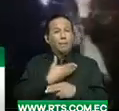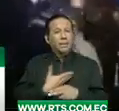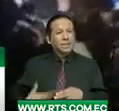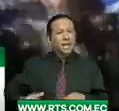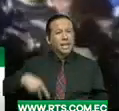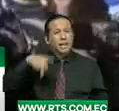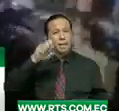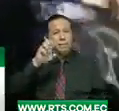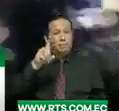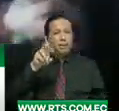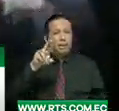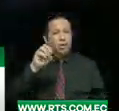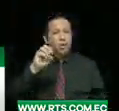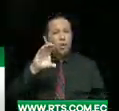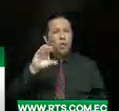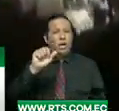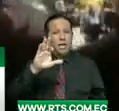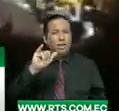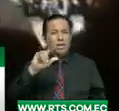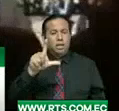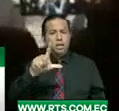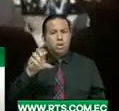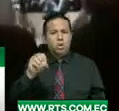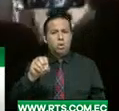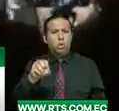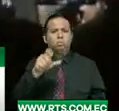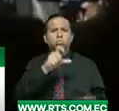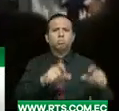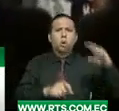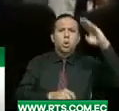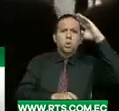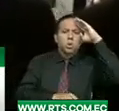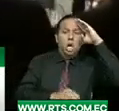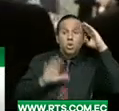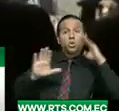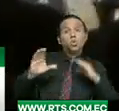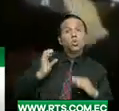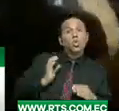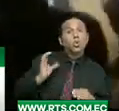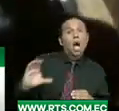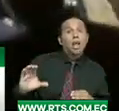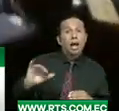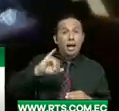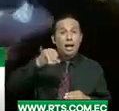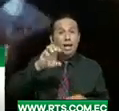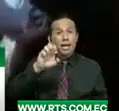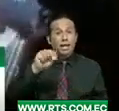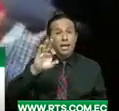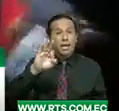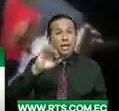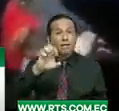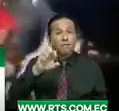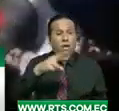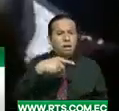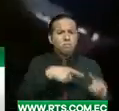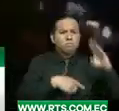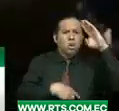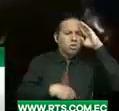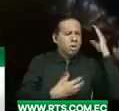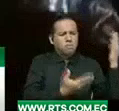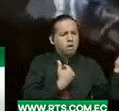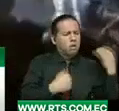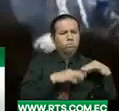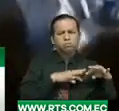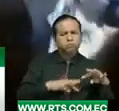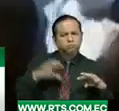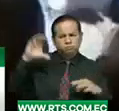para detenerla por su presunta participación en una red de corrupción y de lavado de activos. El operativo policial fue realizado a pedido